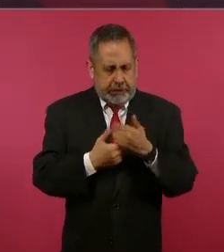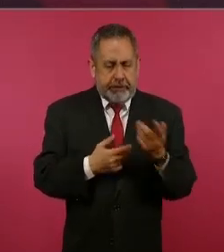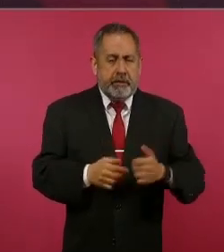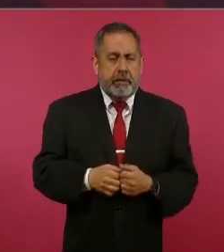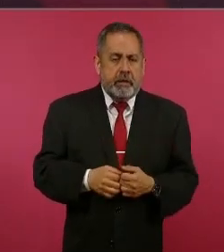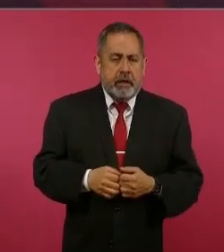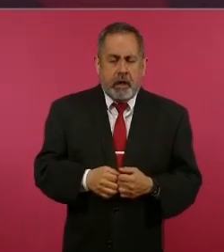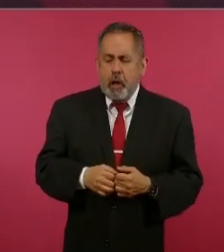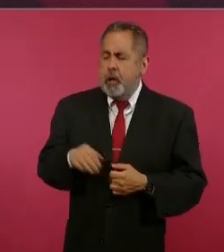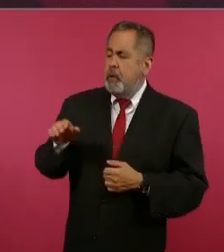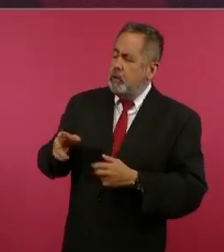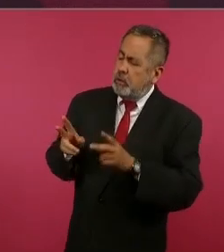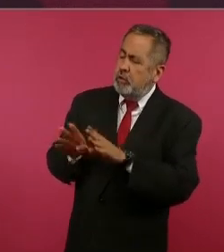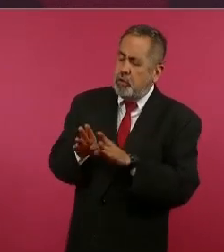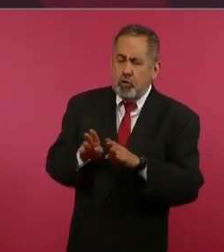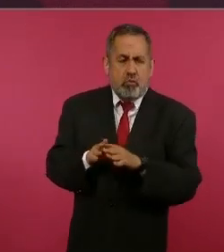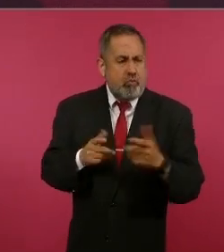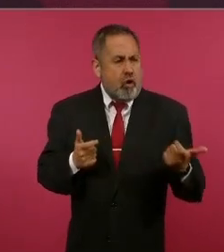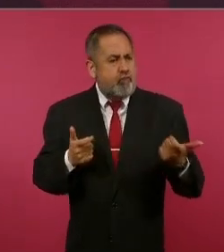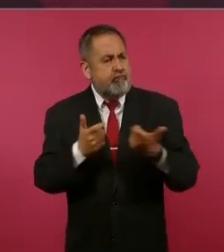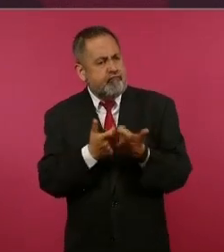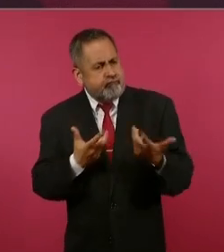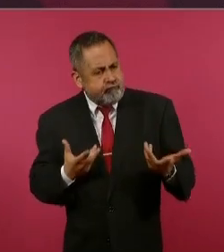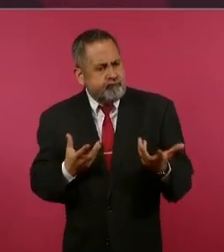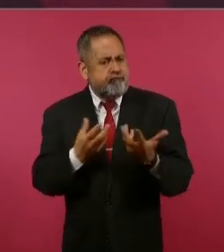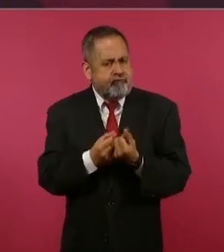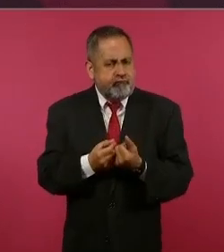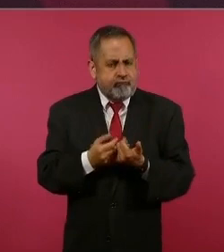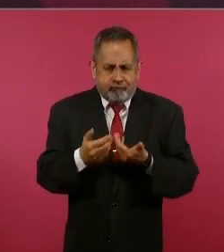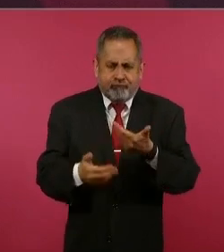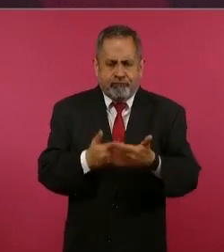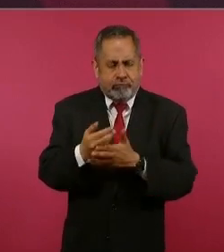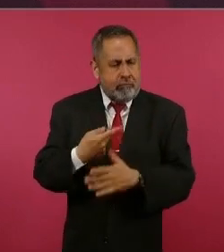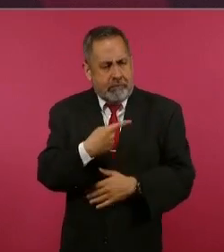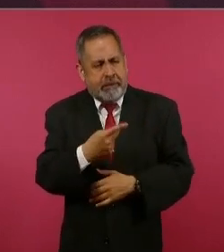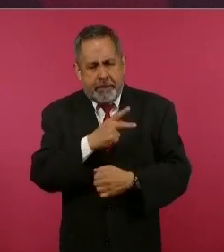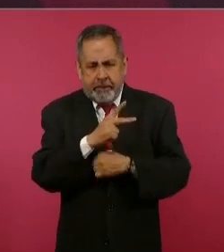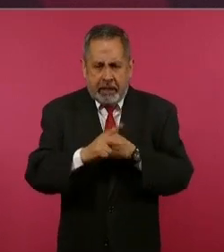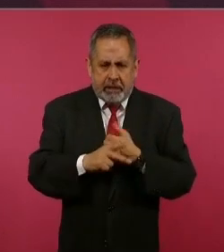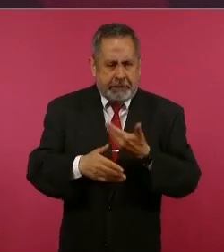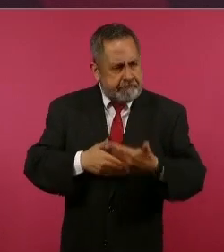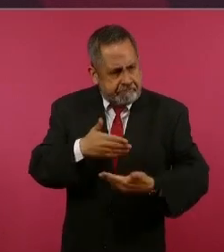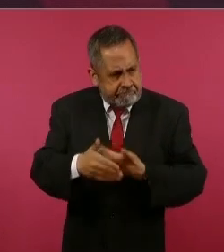cómo contribuir, ¿no?, al desarrollo de nuestros países